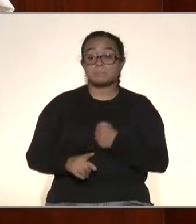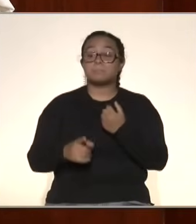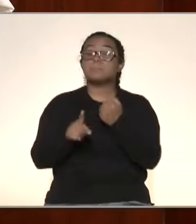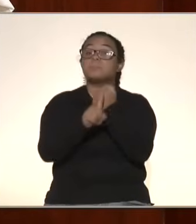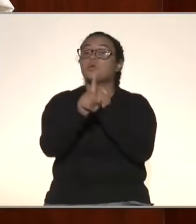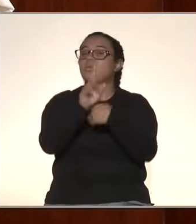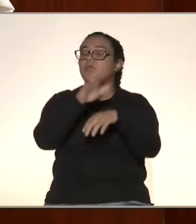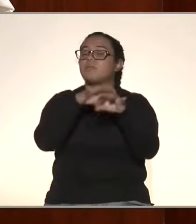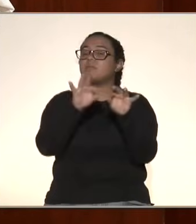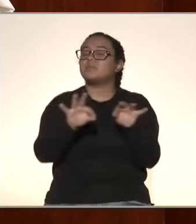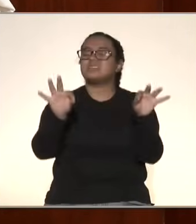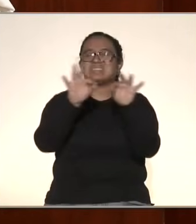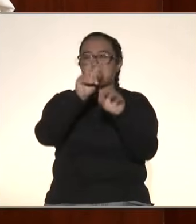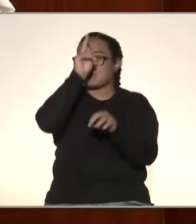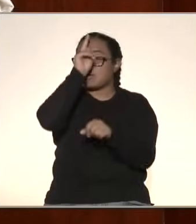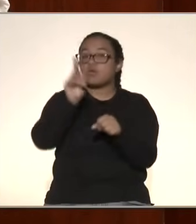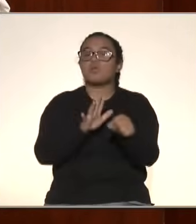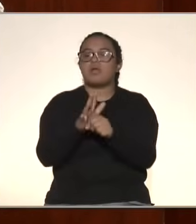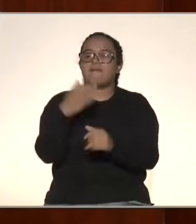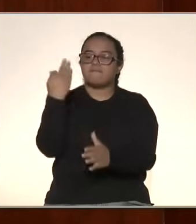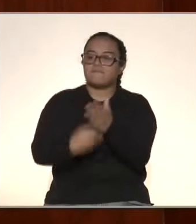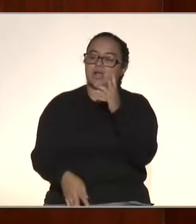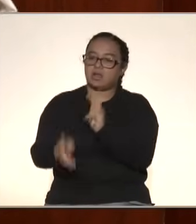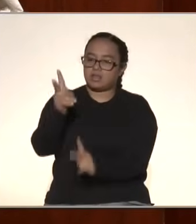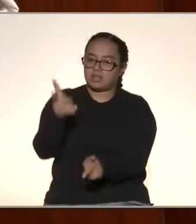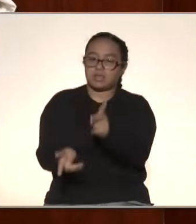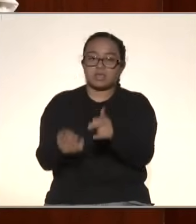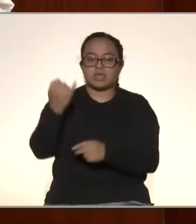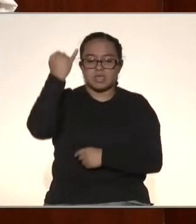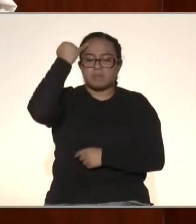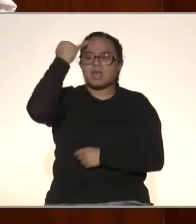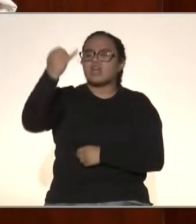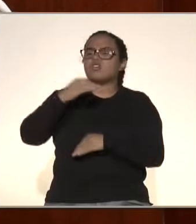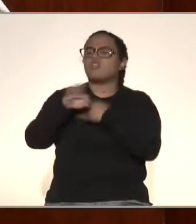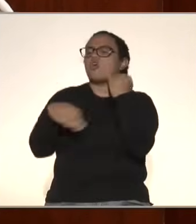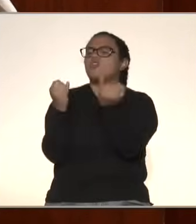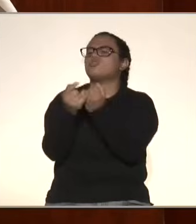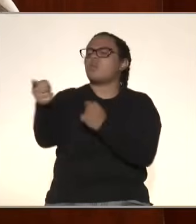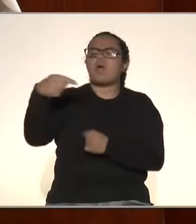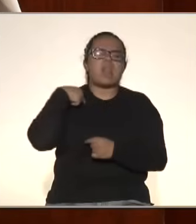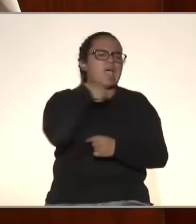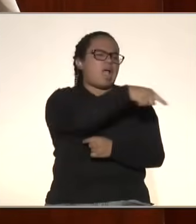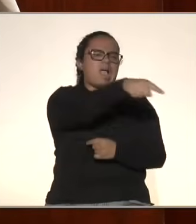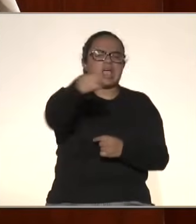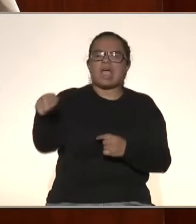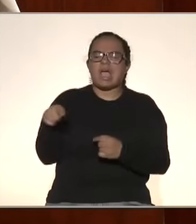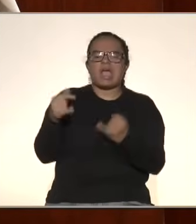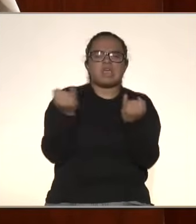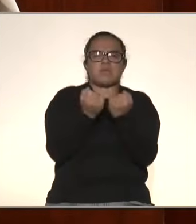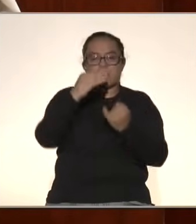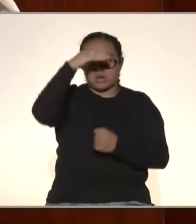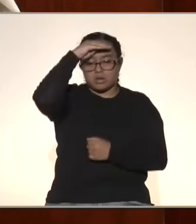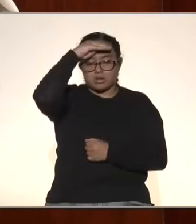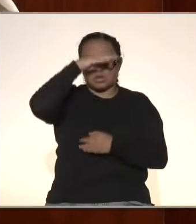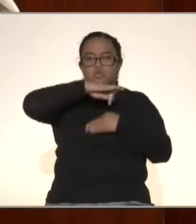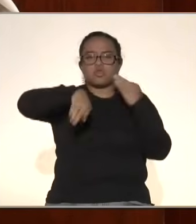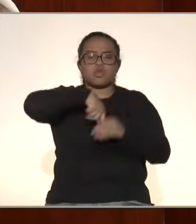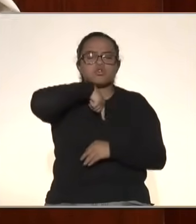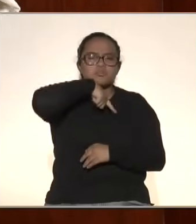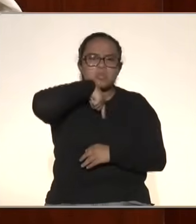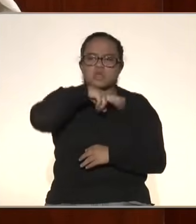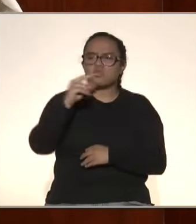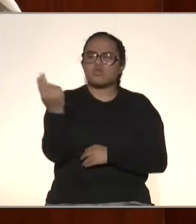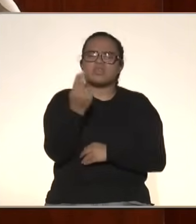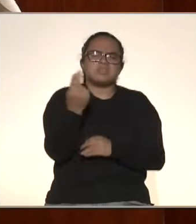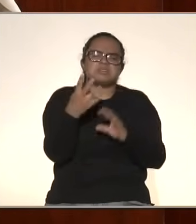hablar. Solamente imaginamos que todos están en nuestra misma línea, entonces ya todos sabemos que va a haber pavo, ¿no? Exacto. O sea, no necesitamos decirlo